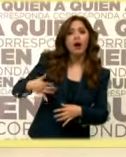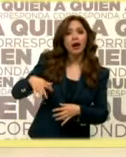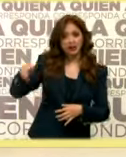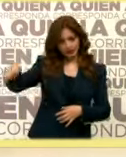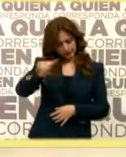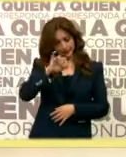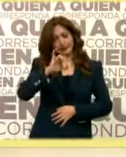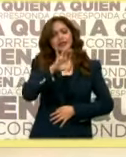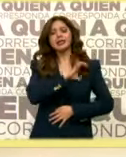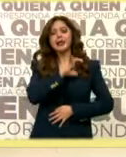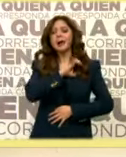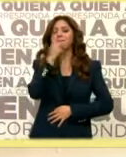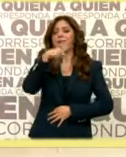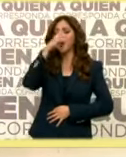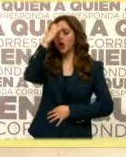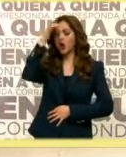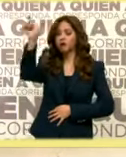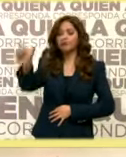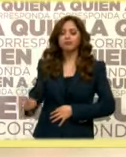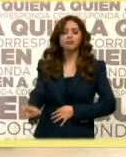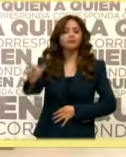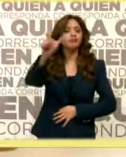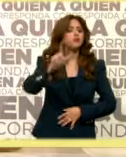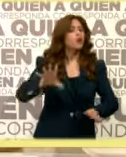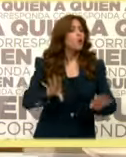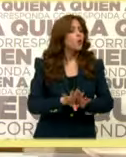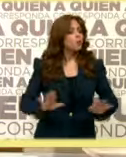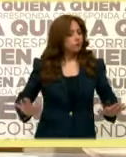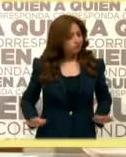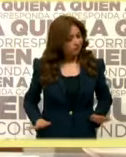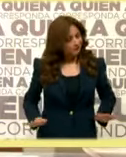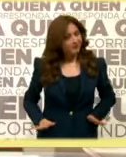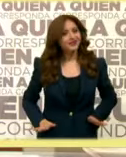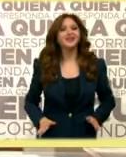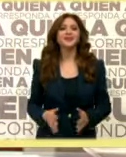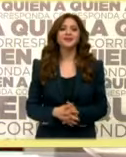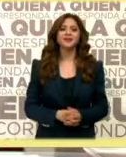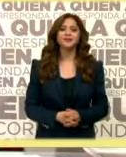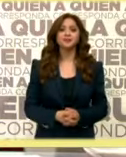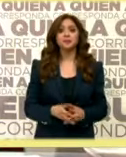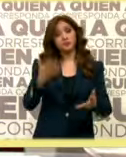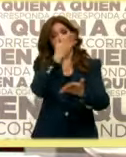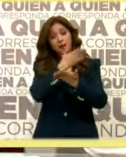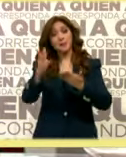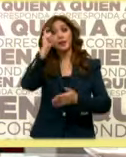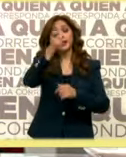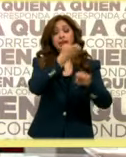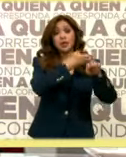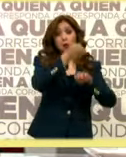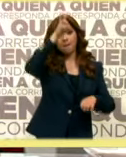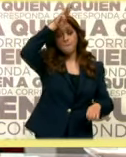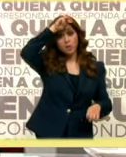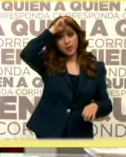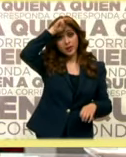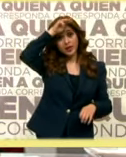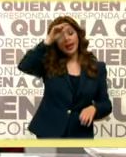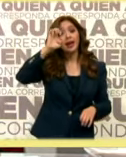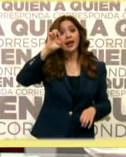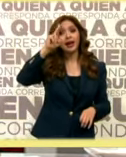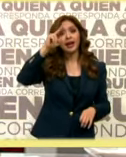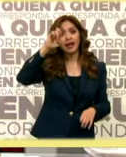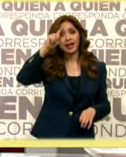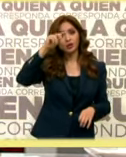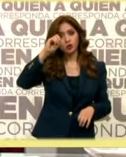a ellos, pero también sé sus debilidades y potencialidades, pero bueno. Vamos hasta Monterrey, Nuevo León. Ernesto Ochoa, gracias, un